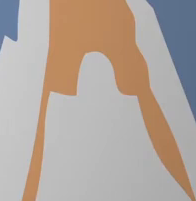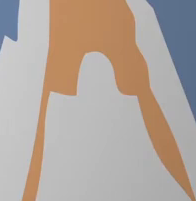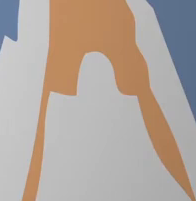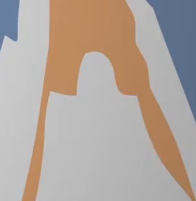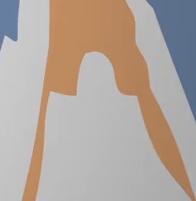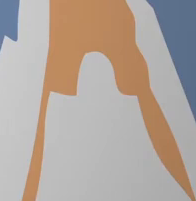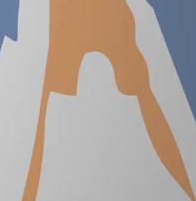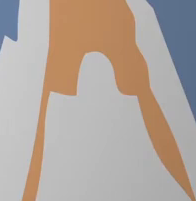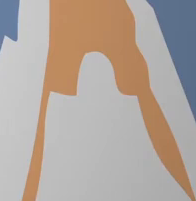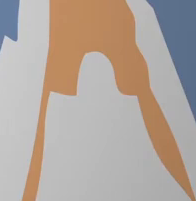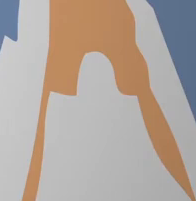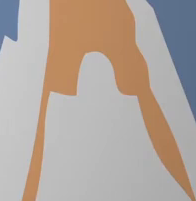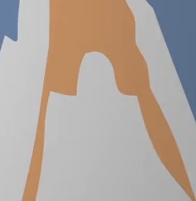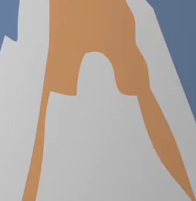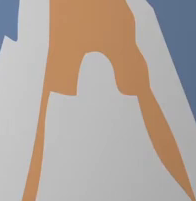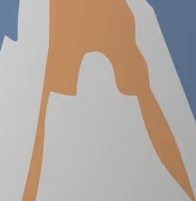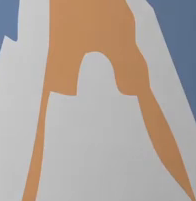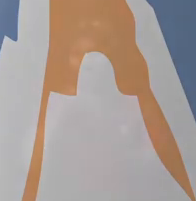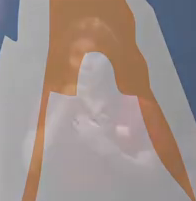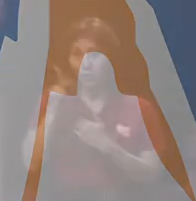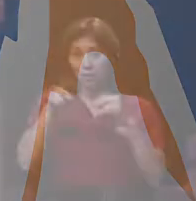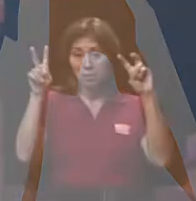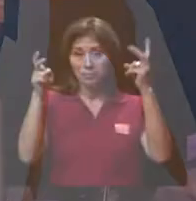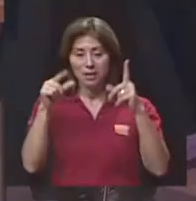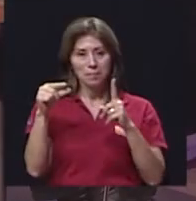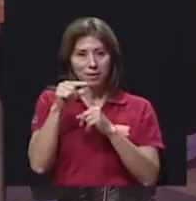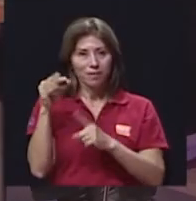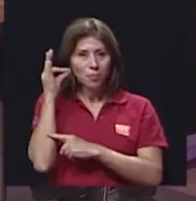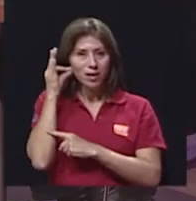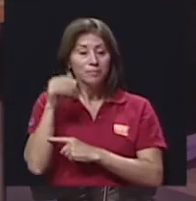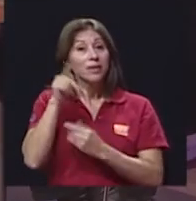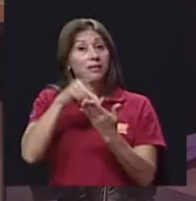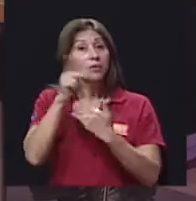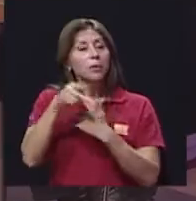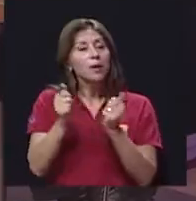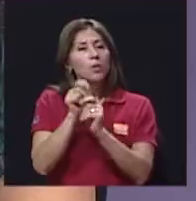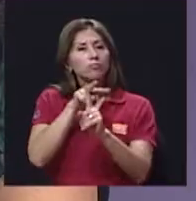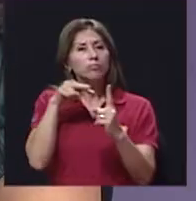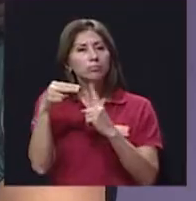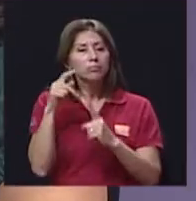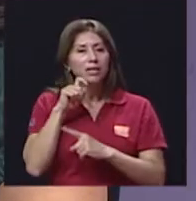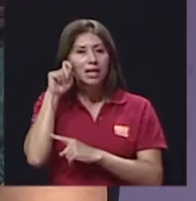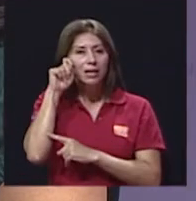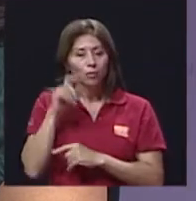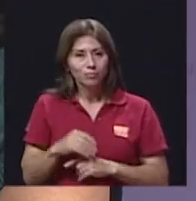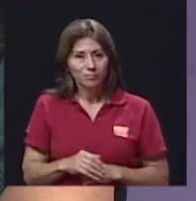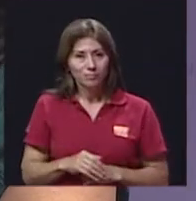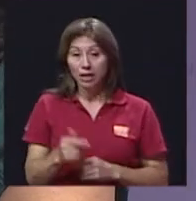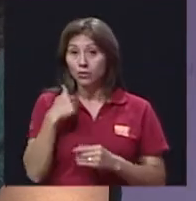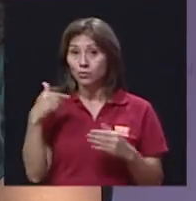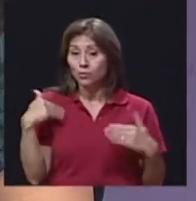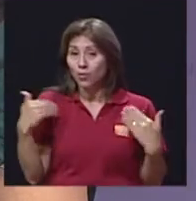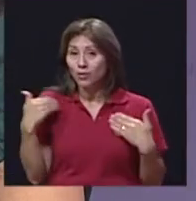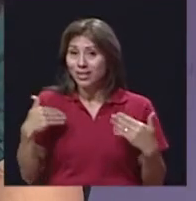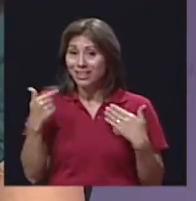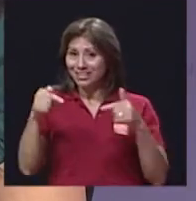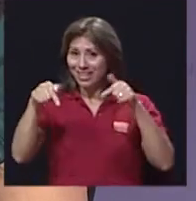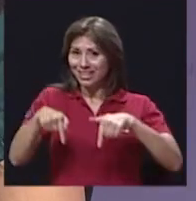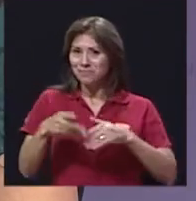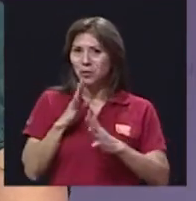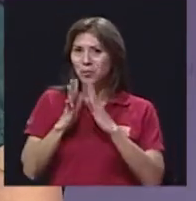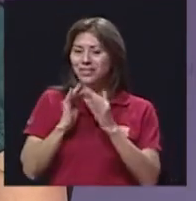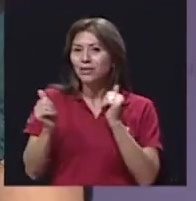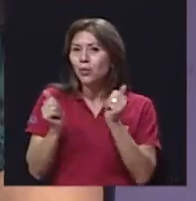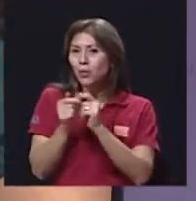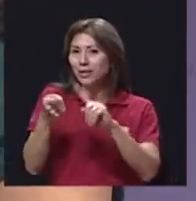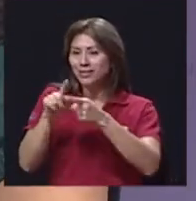hola bienvenidos y bienvenidas a este programa palabra de mujer un espacio con perspectiva de género estoy muy contenta de estar aquí conversando